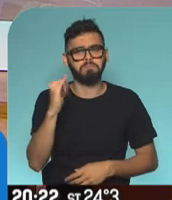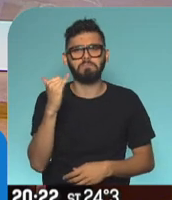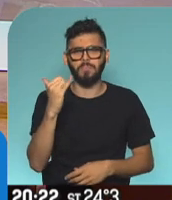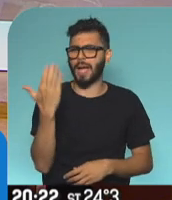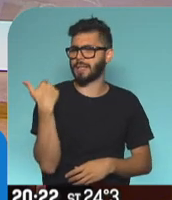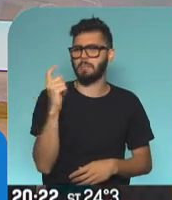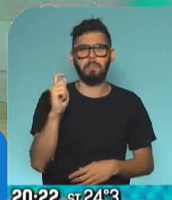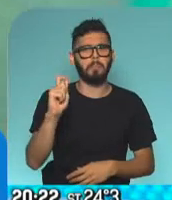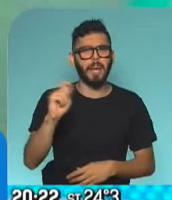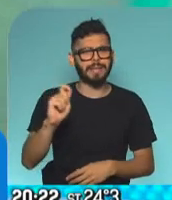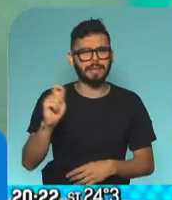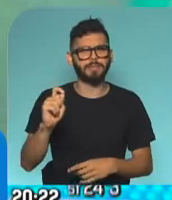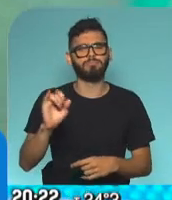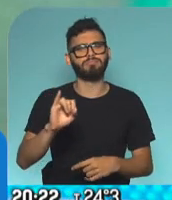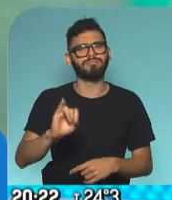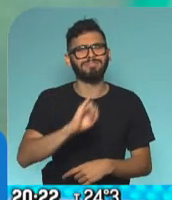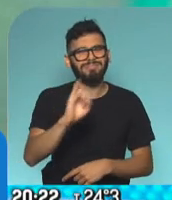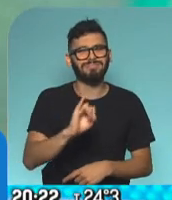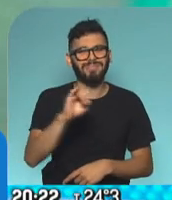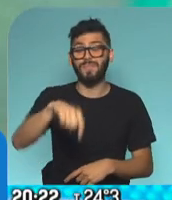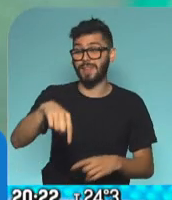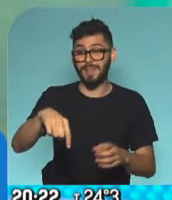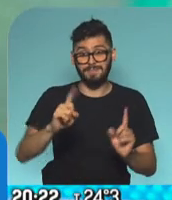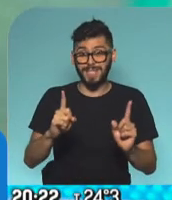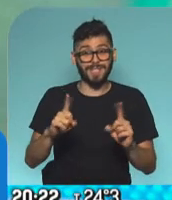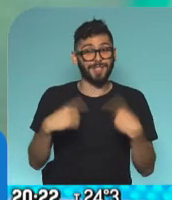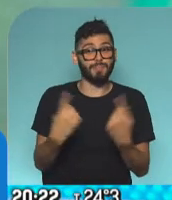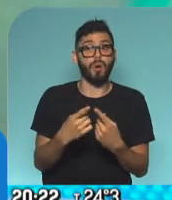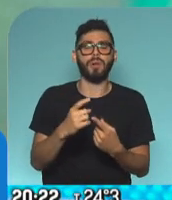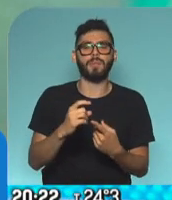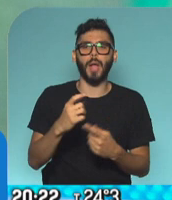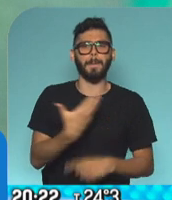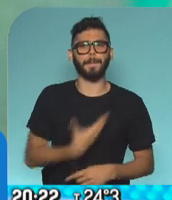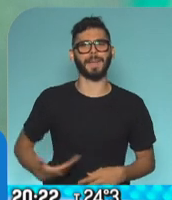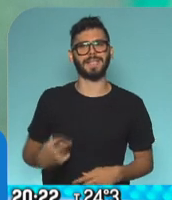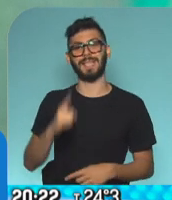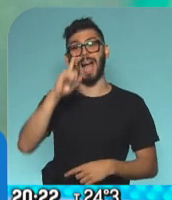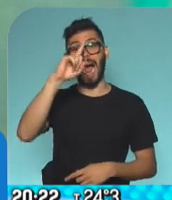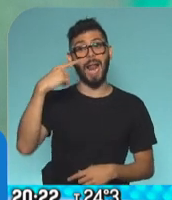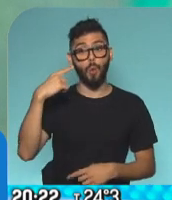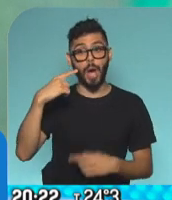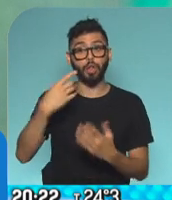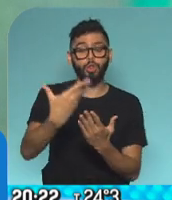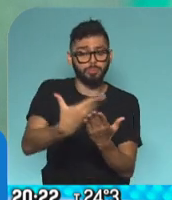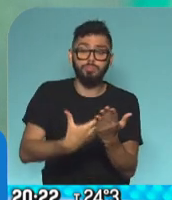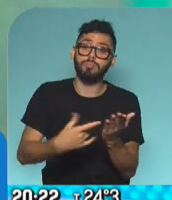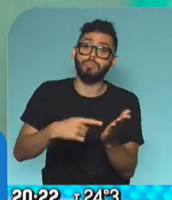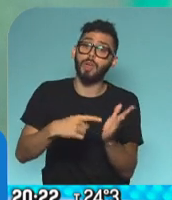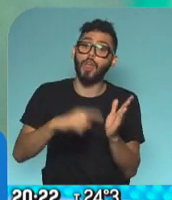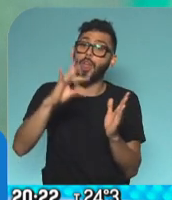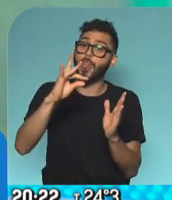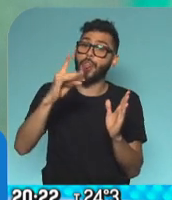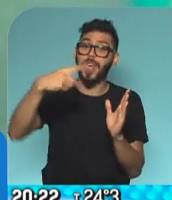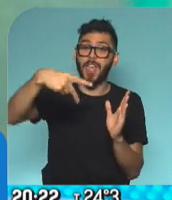algunos meses atrás lo hemos contado en este espacio el presidente de la nación alberto fernández firmó un decreto de necesidad